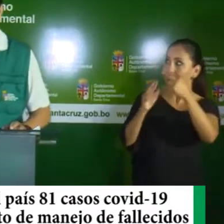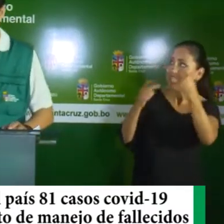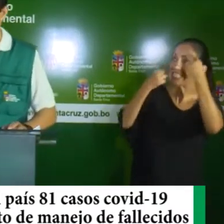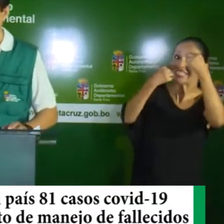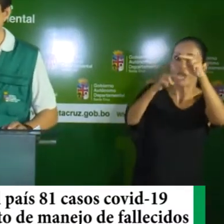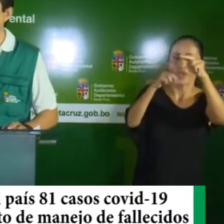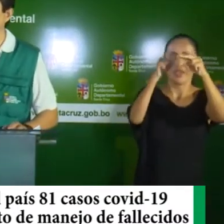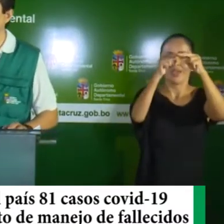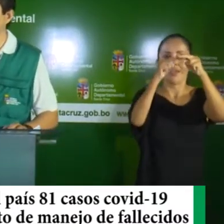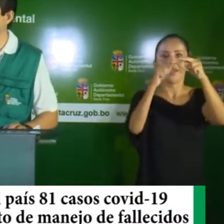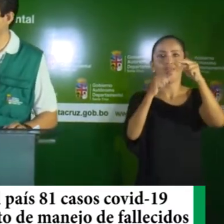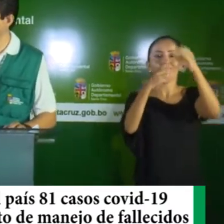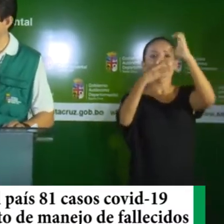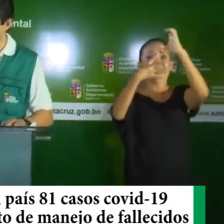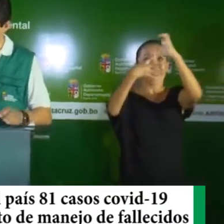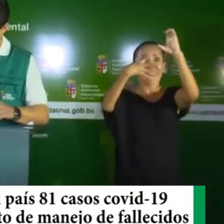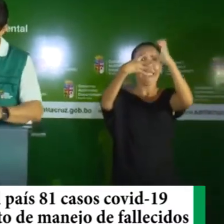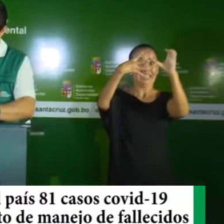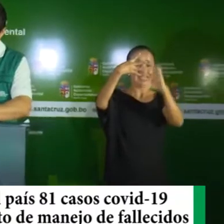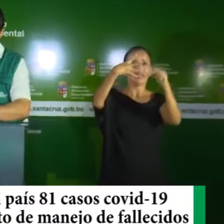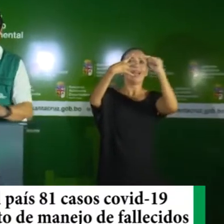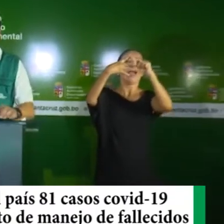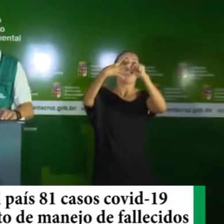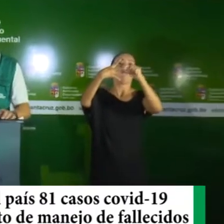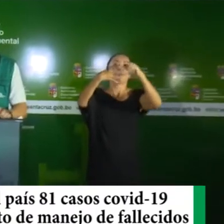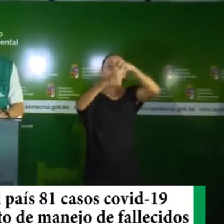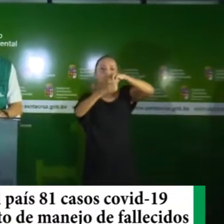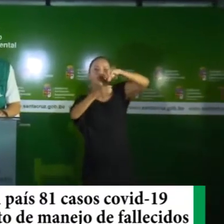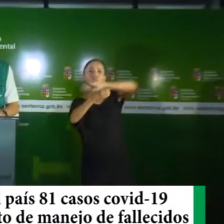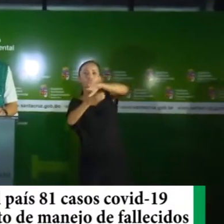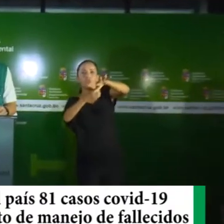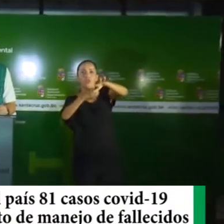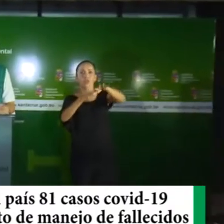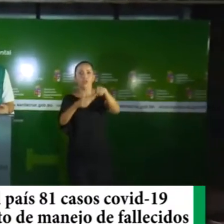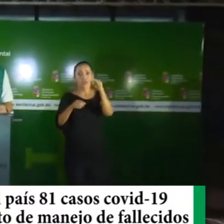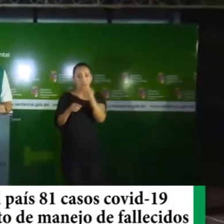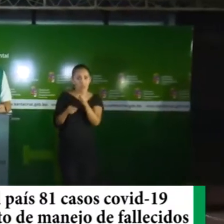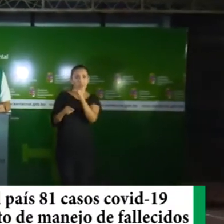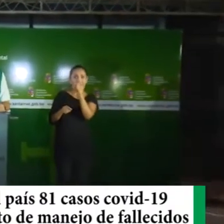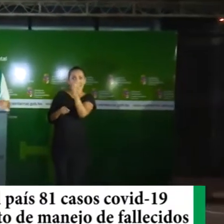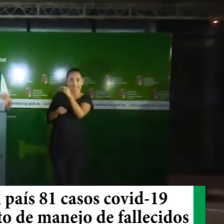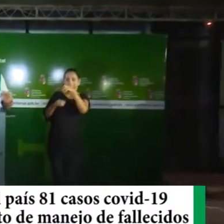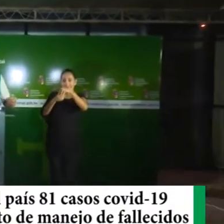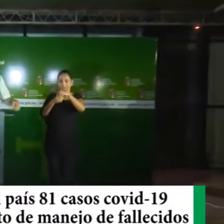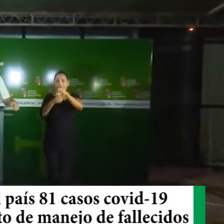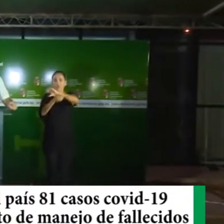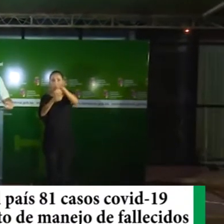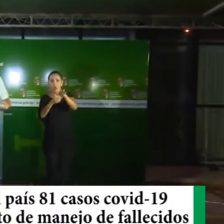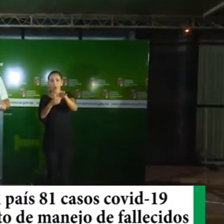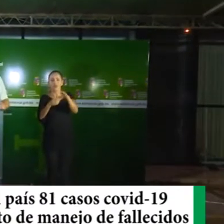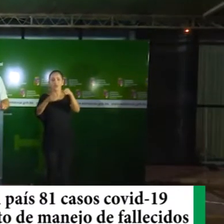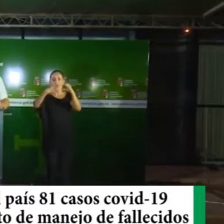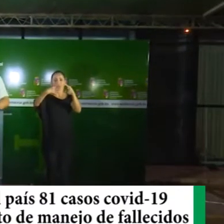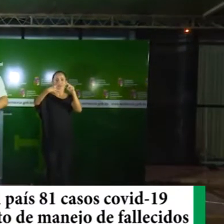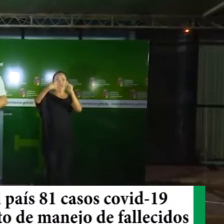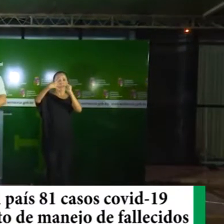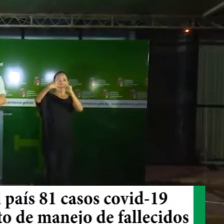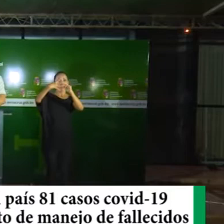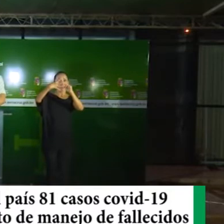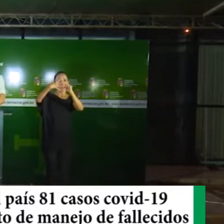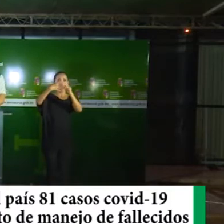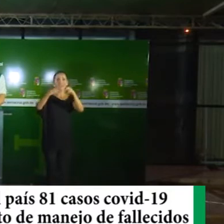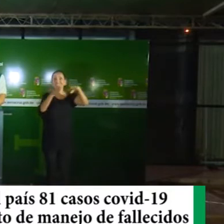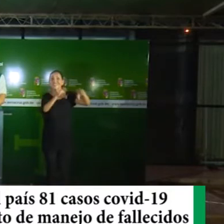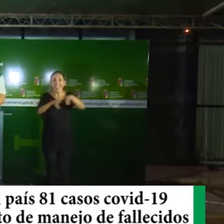categoría. Esto significa que en este aspecto, este tipo de categoría, nos dice que